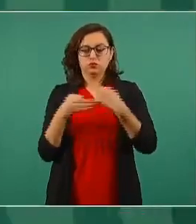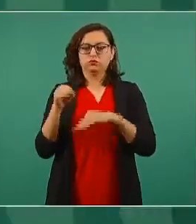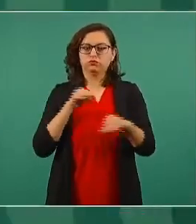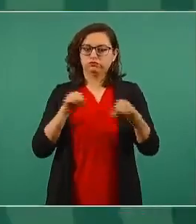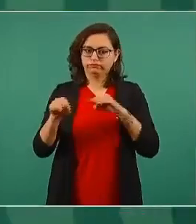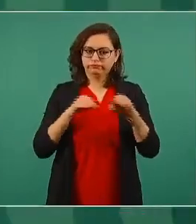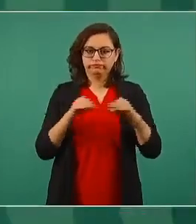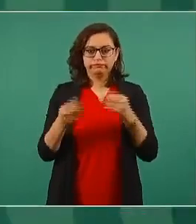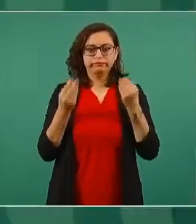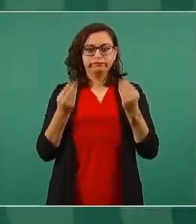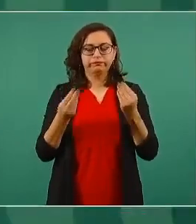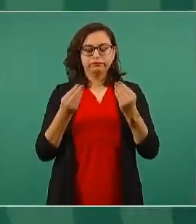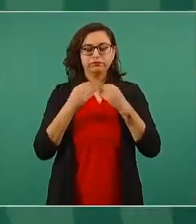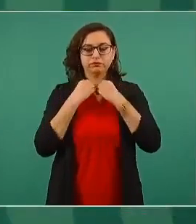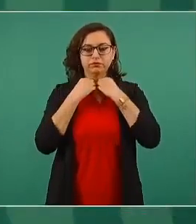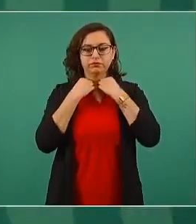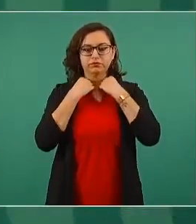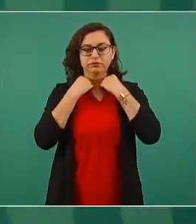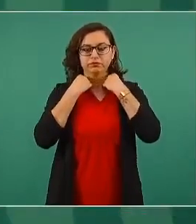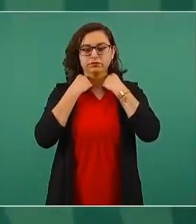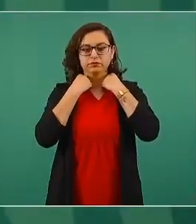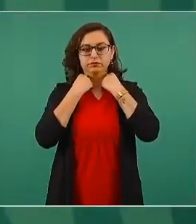bastante. Te agradezco.